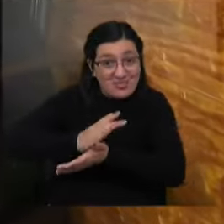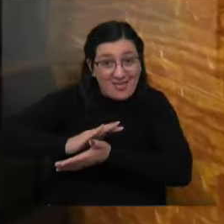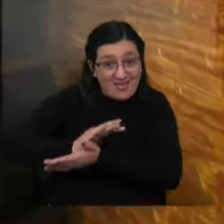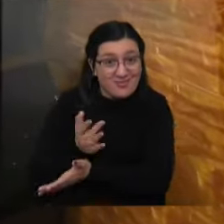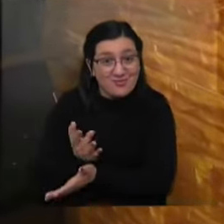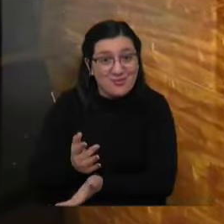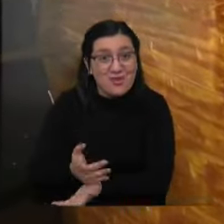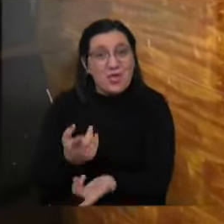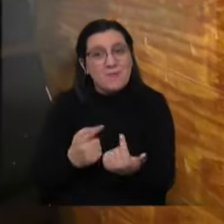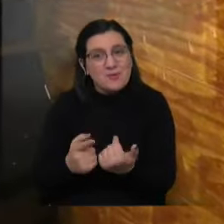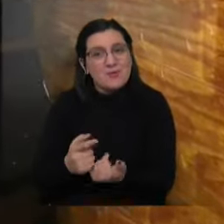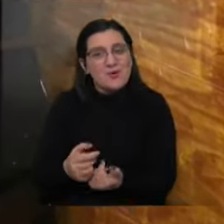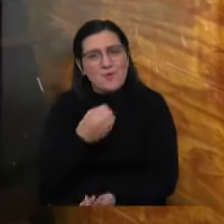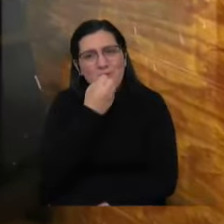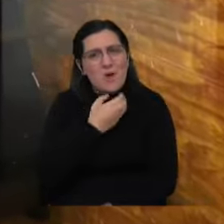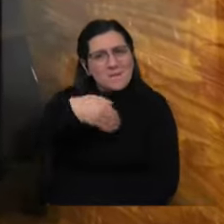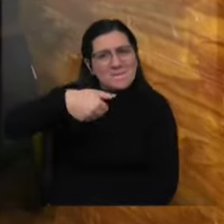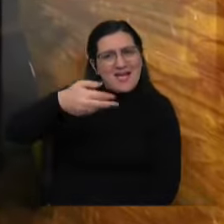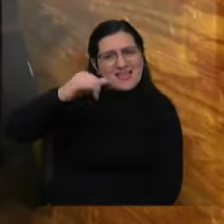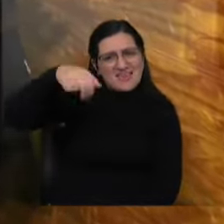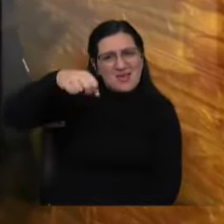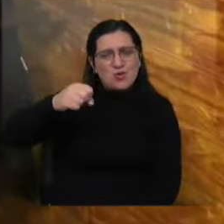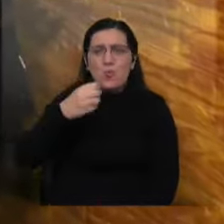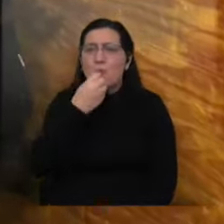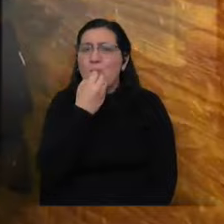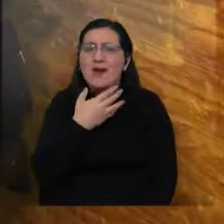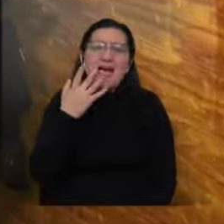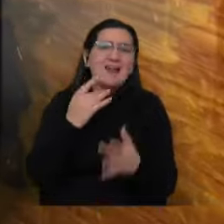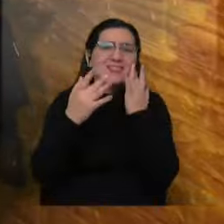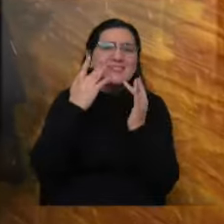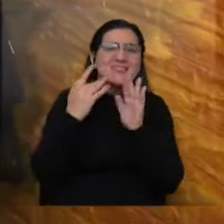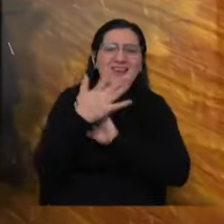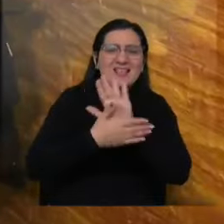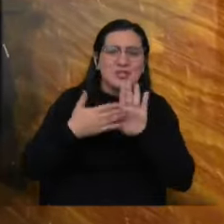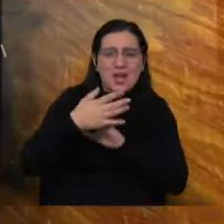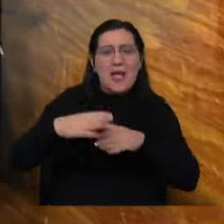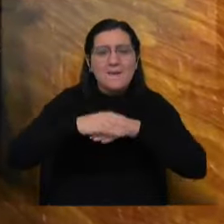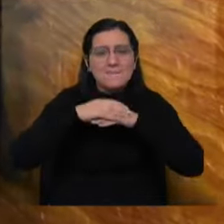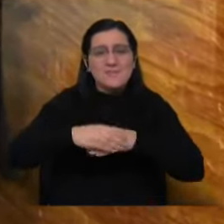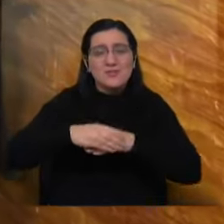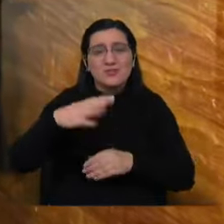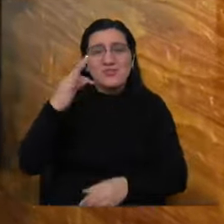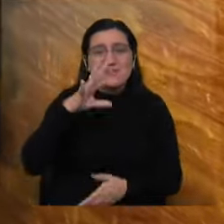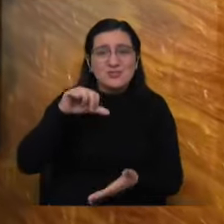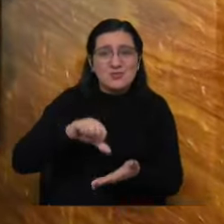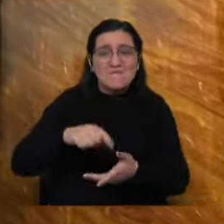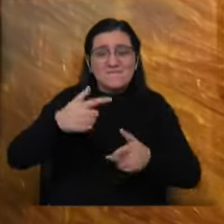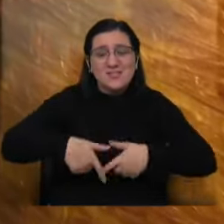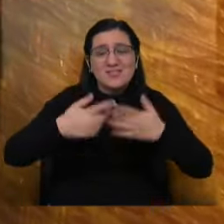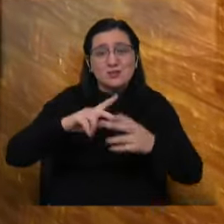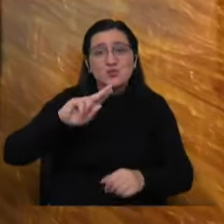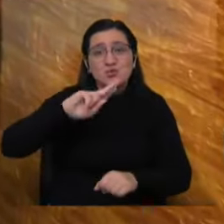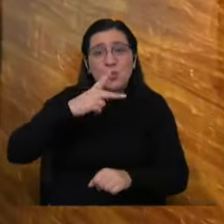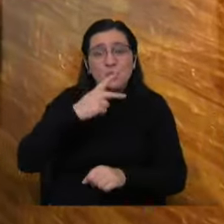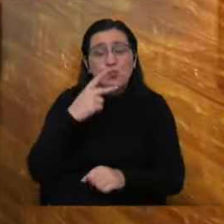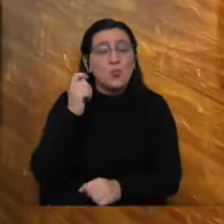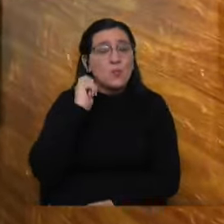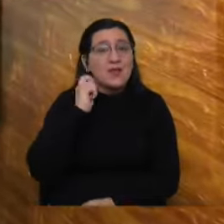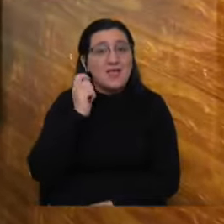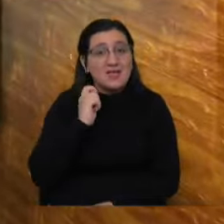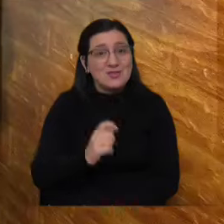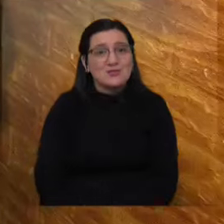para ir pero el gran Mariano Bermúdez uno de los grandes artistas nacionales amigo de este programa celebra su segundo cumpleaños en el año